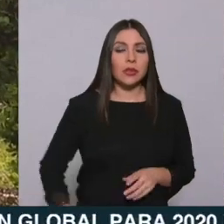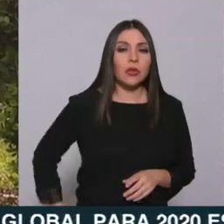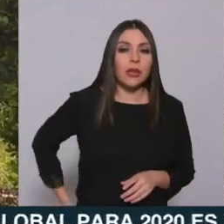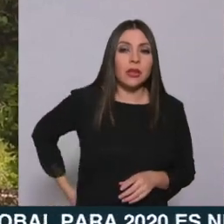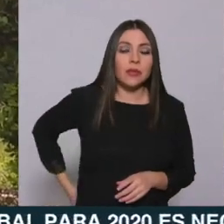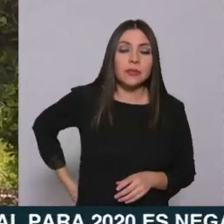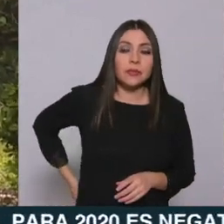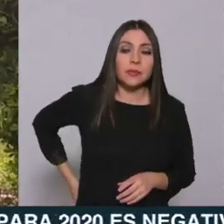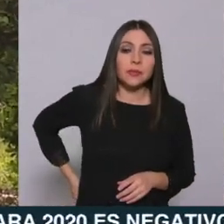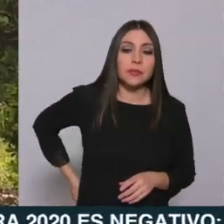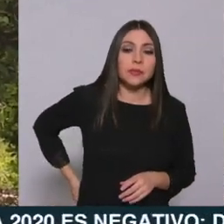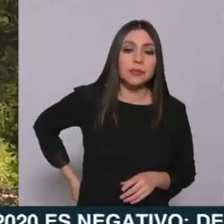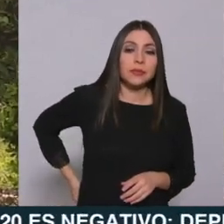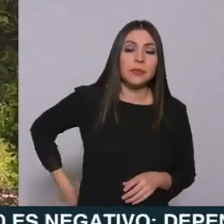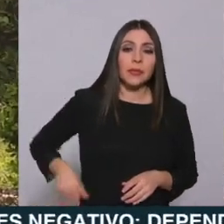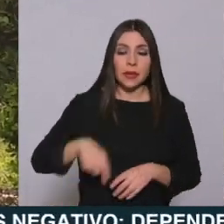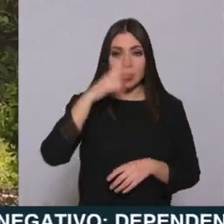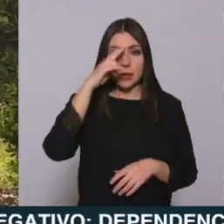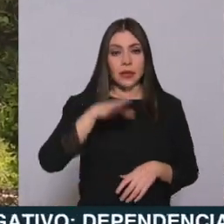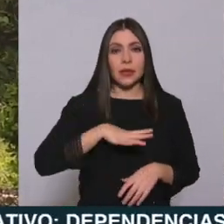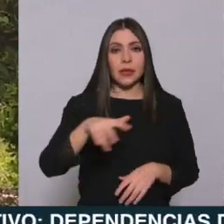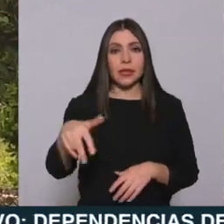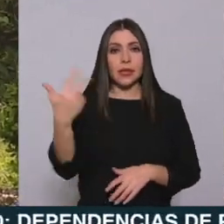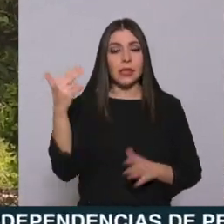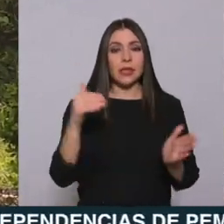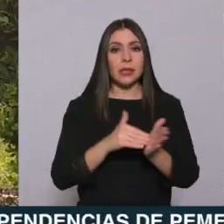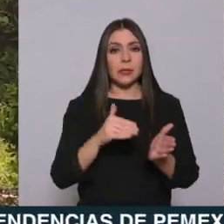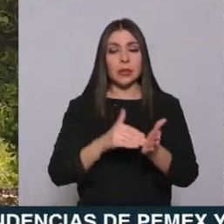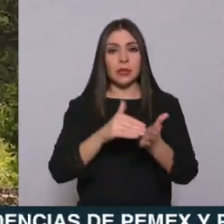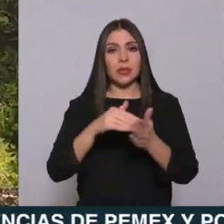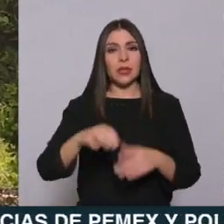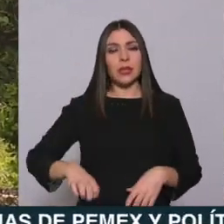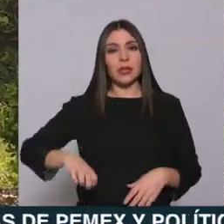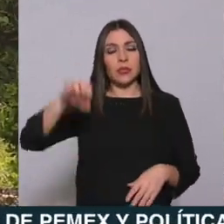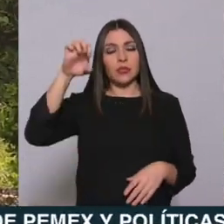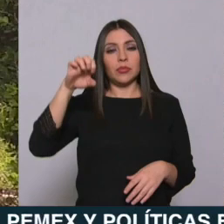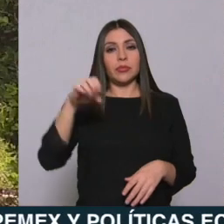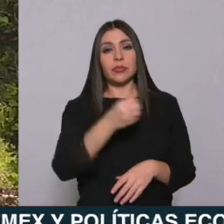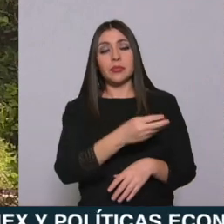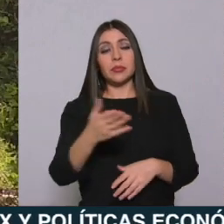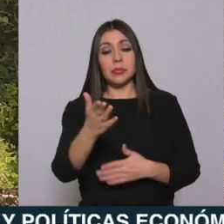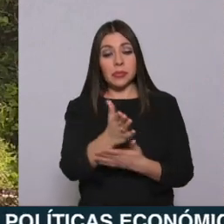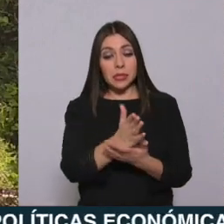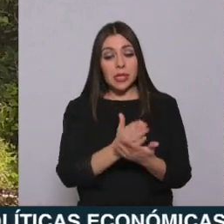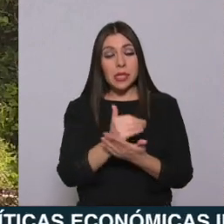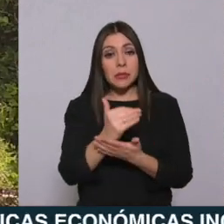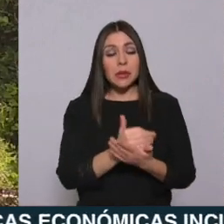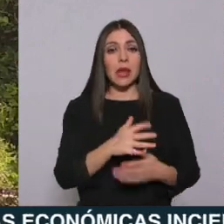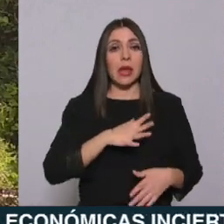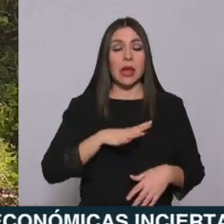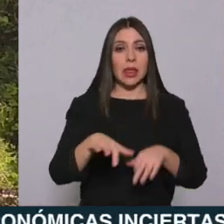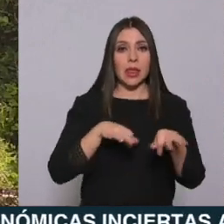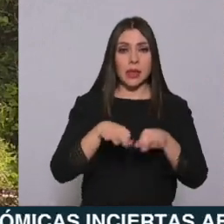En México habitan más de 13 millones de adultos mayores, de los cuales menos de la mitad tienen trabajo.